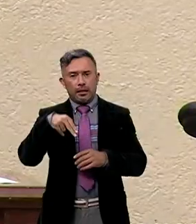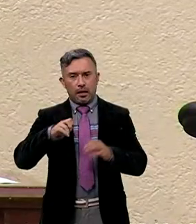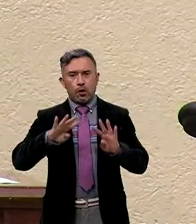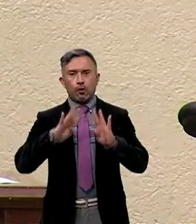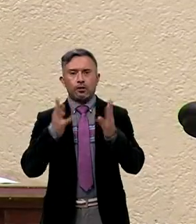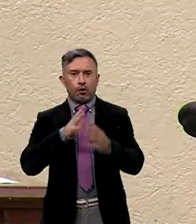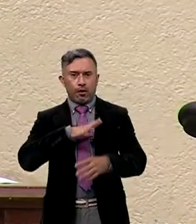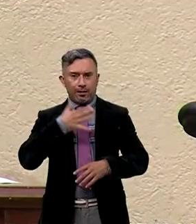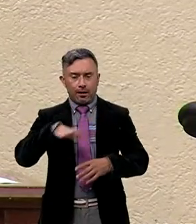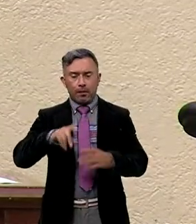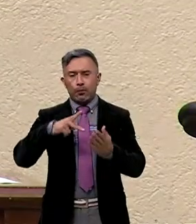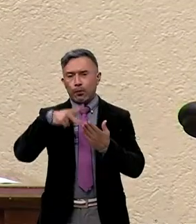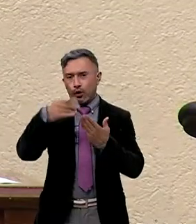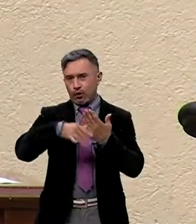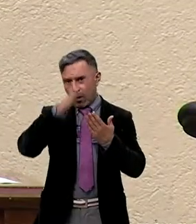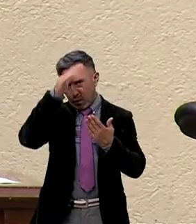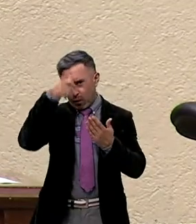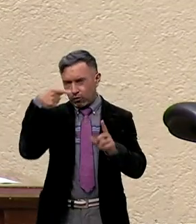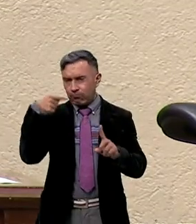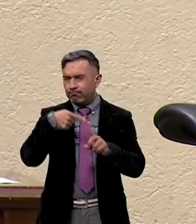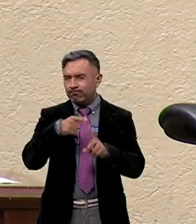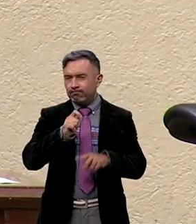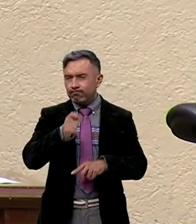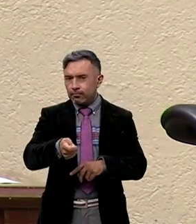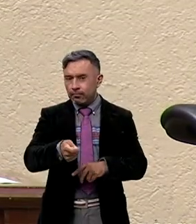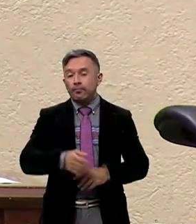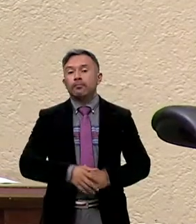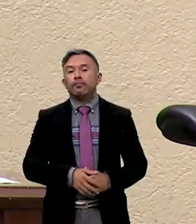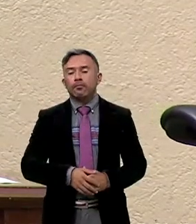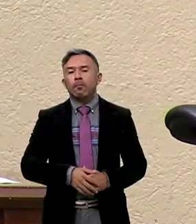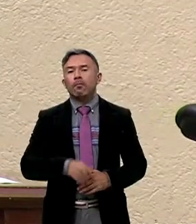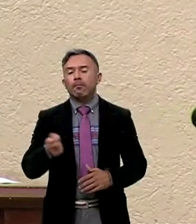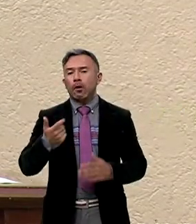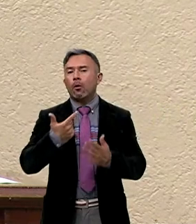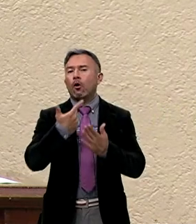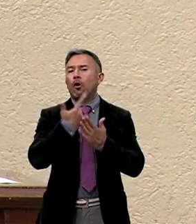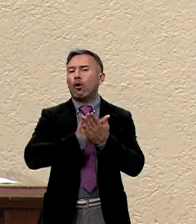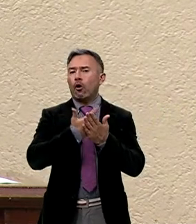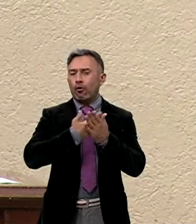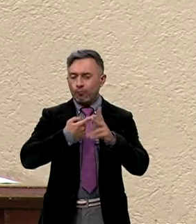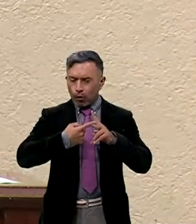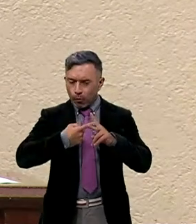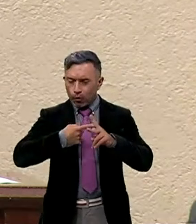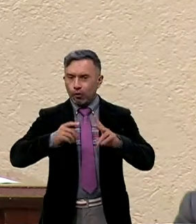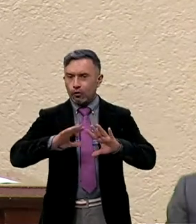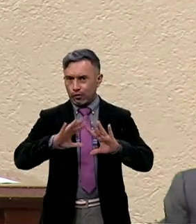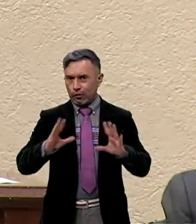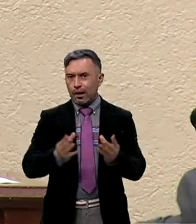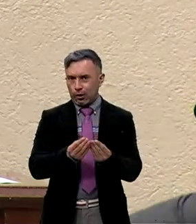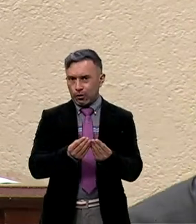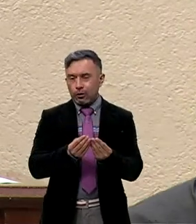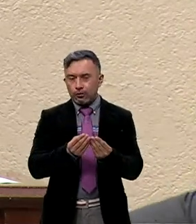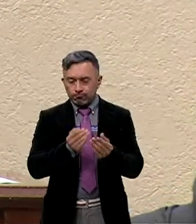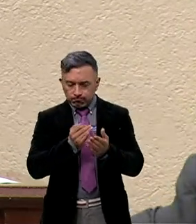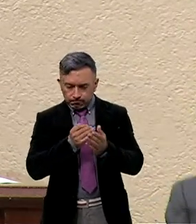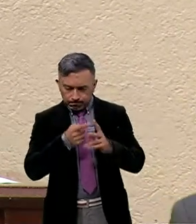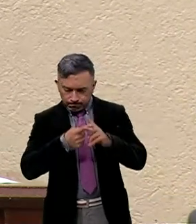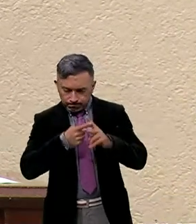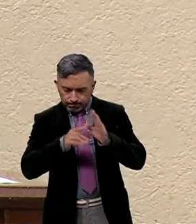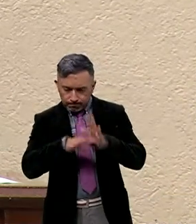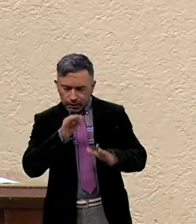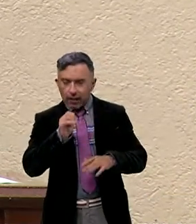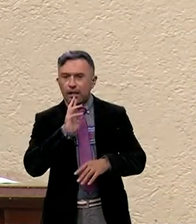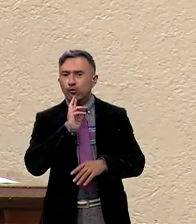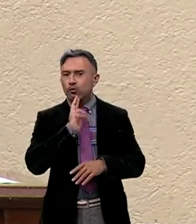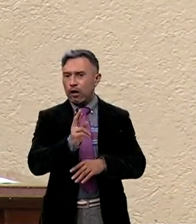del instituto nacional electoral por el que se efectúa el cómputo total la declaratoria de resultados y se determina